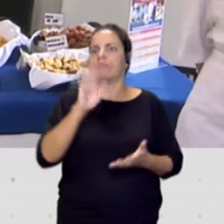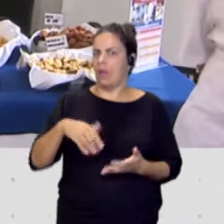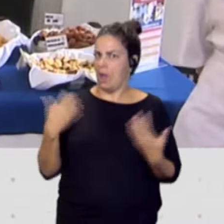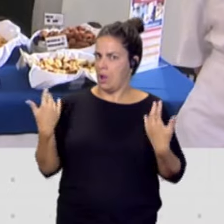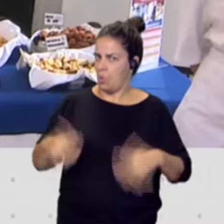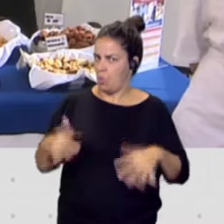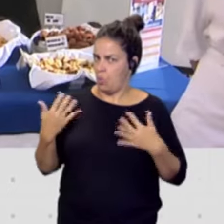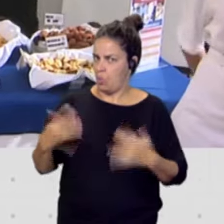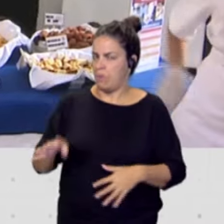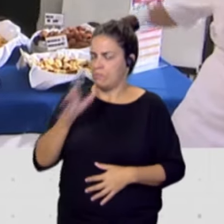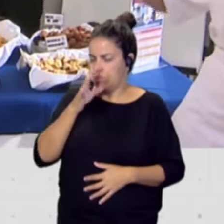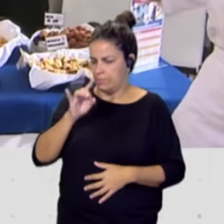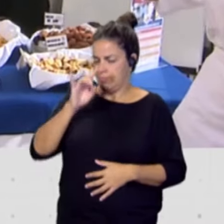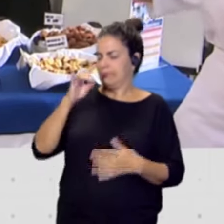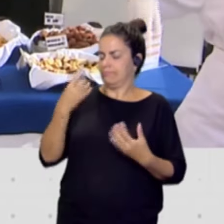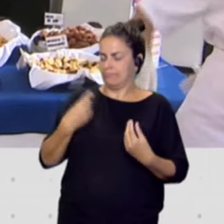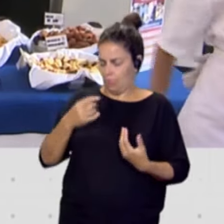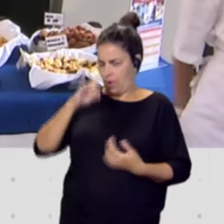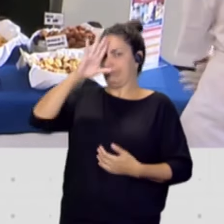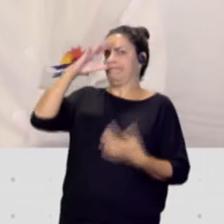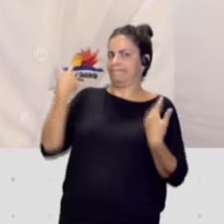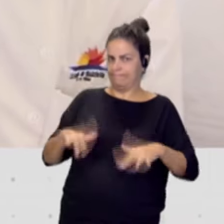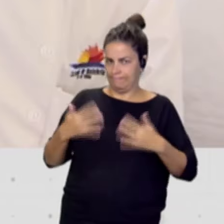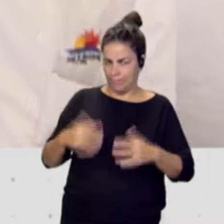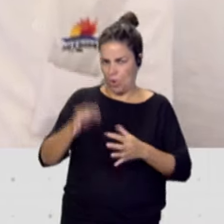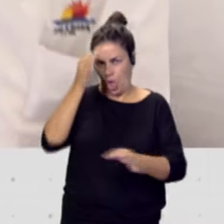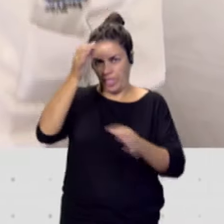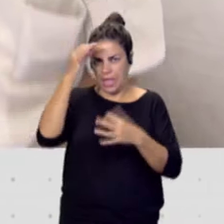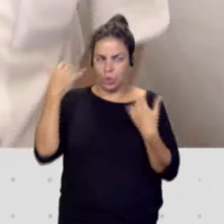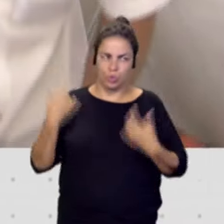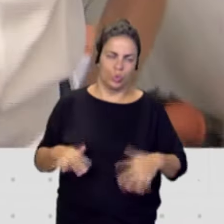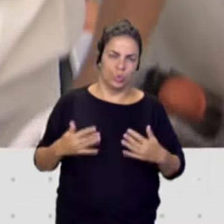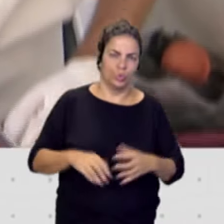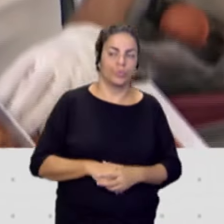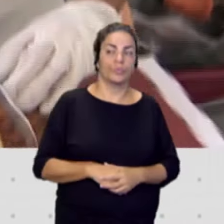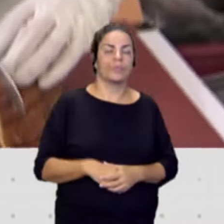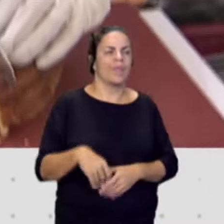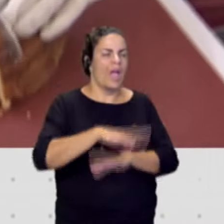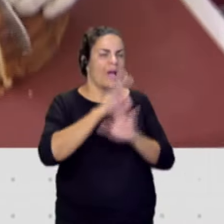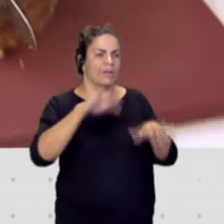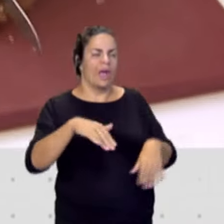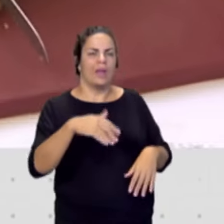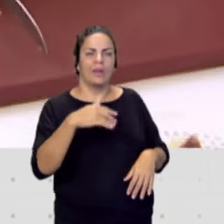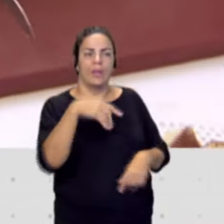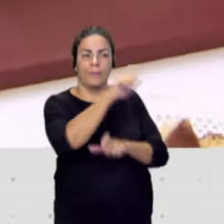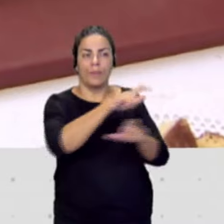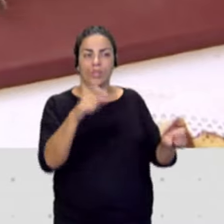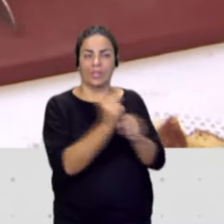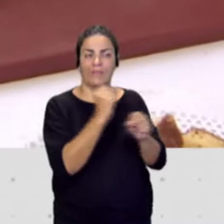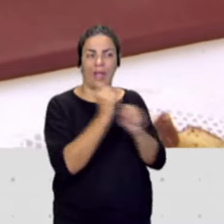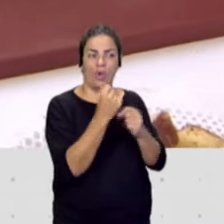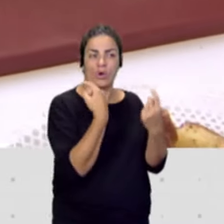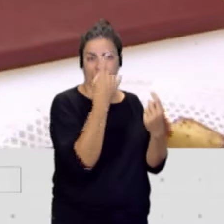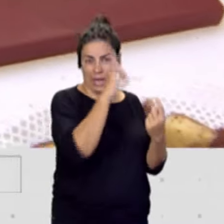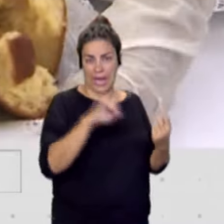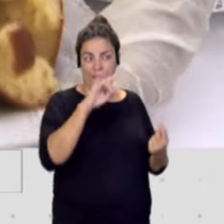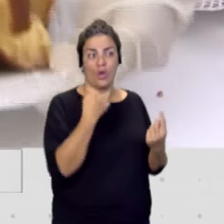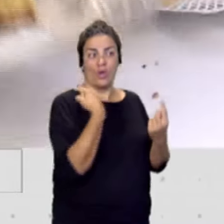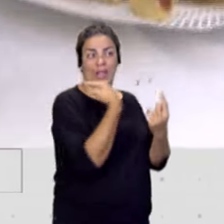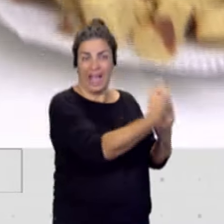que impresiona bastante. Y al final podríamos hablar que cada trabajador canario, tengo anotado aquí, cada trabajador